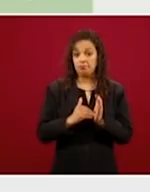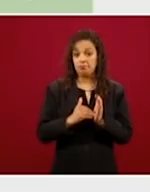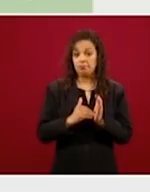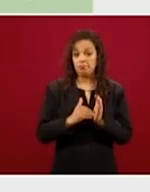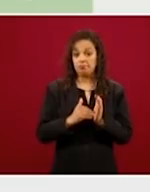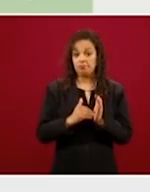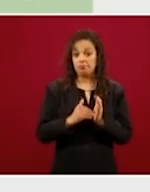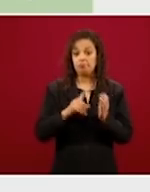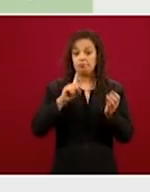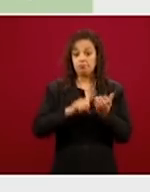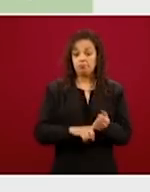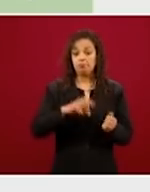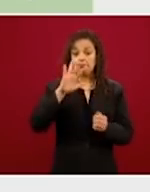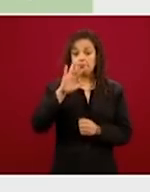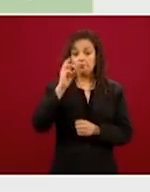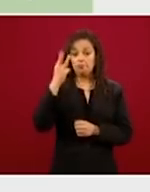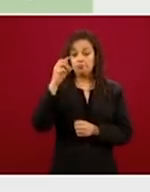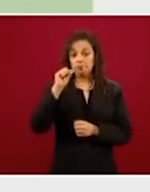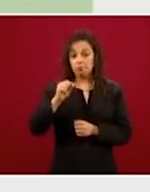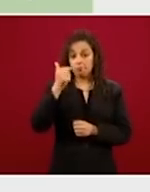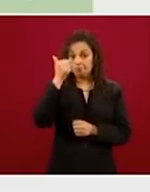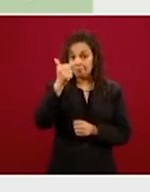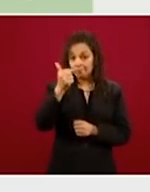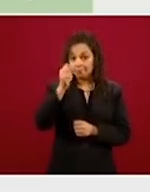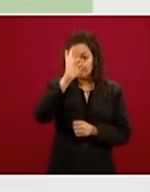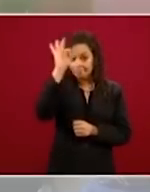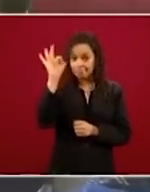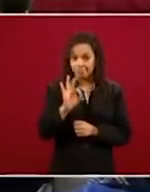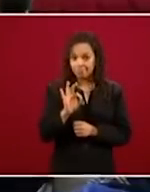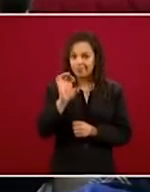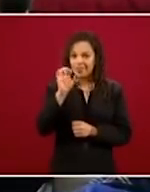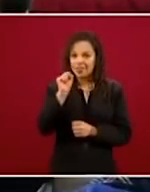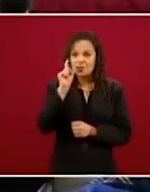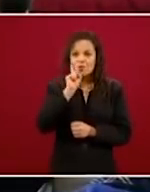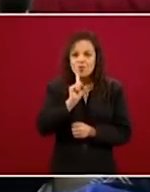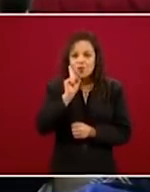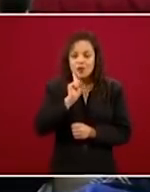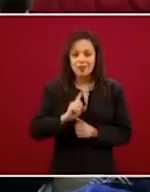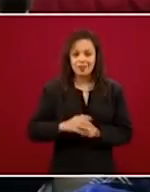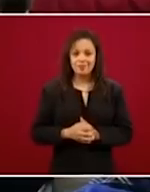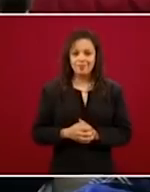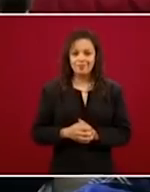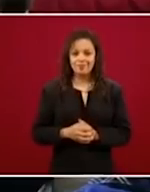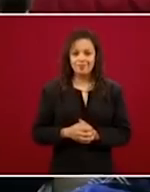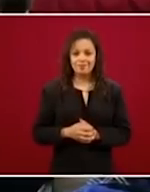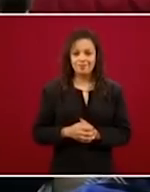53.7 son mujeres pero les voy a dar otro dato